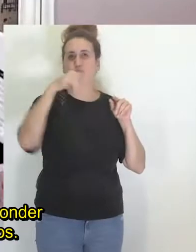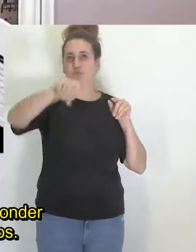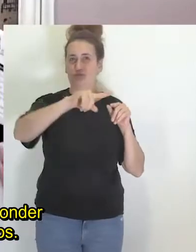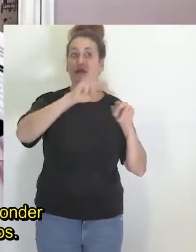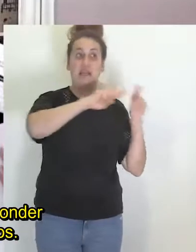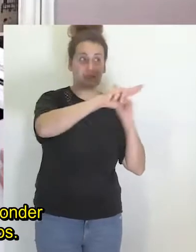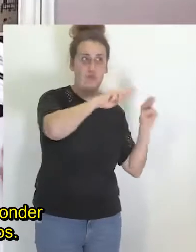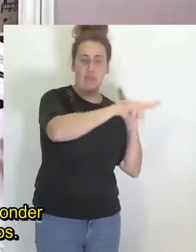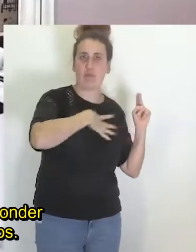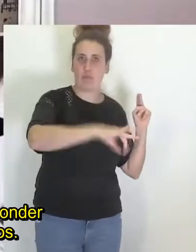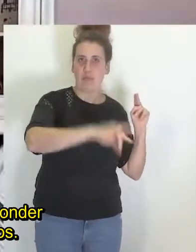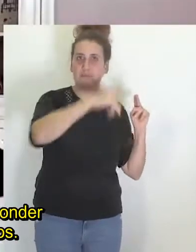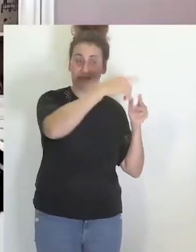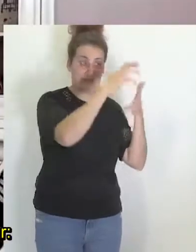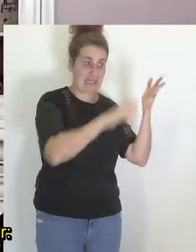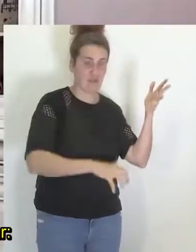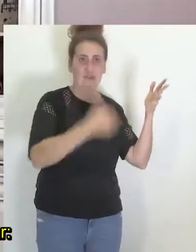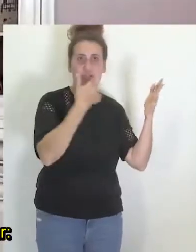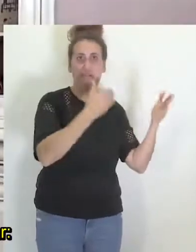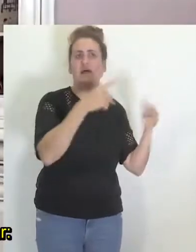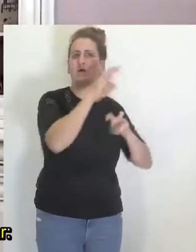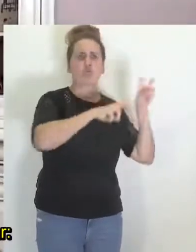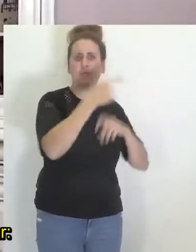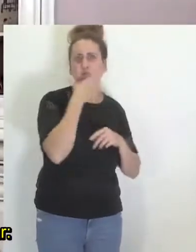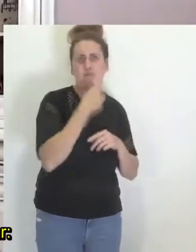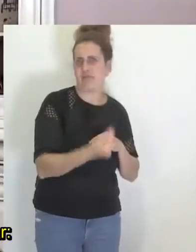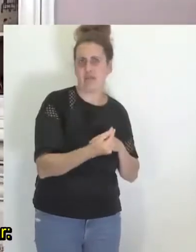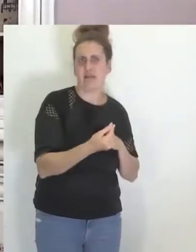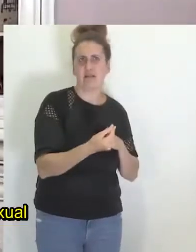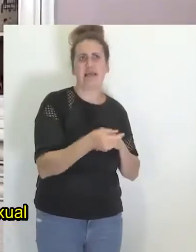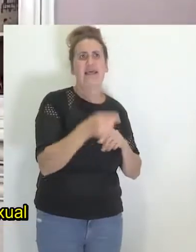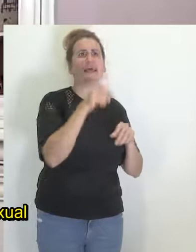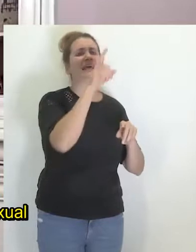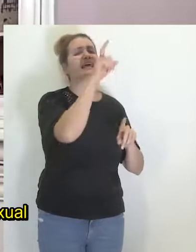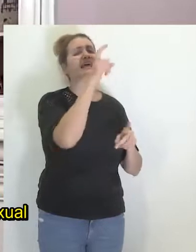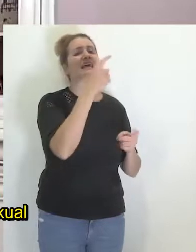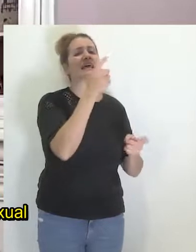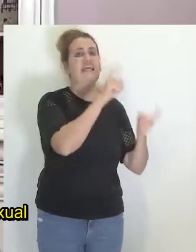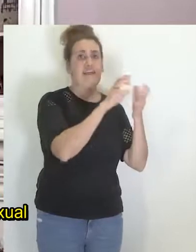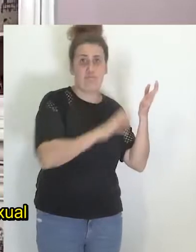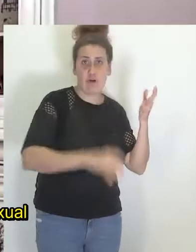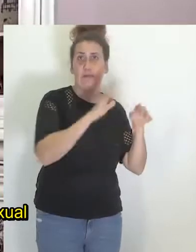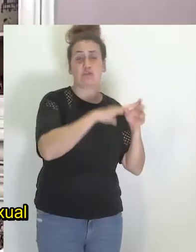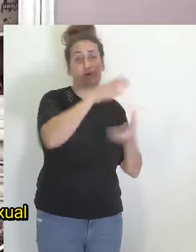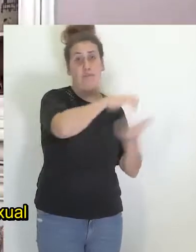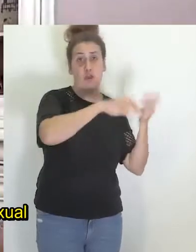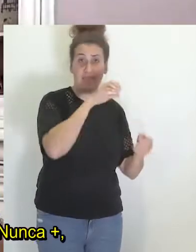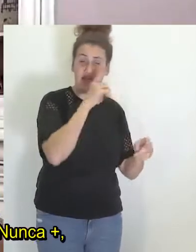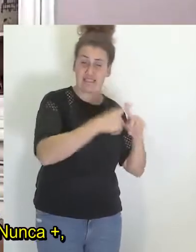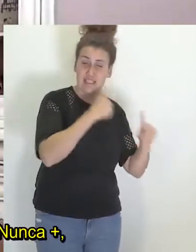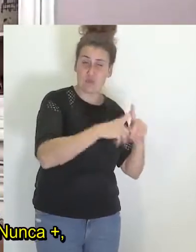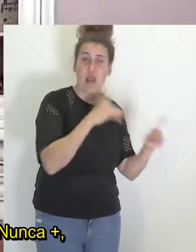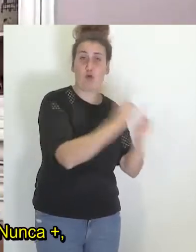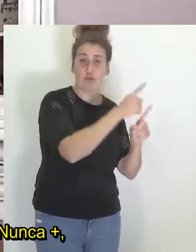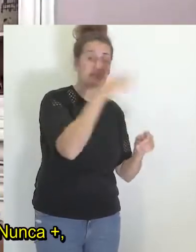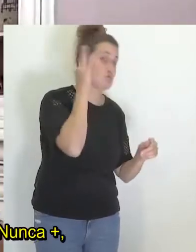responder también mediante estos textos. Podéis buscarlos, muy sencillo de encontrar, informe sobre la violencia sexual contra las mujeres, publicado, como